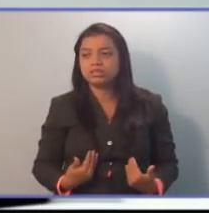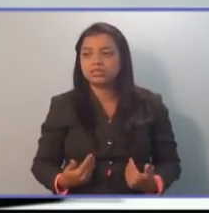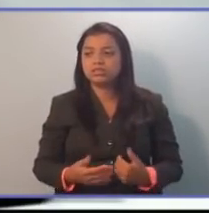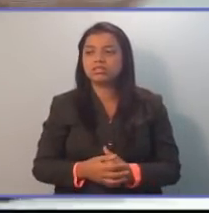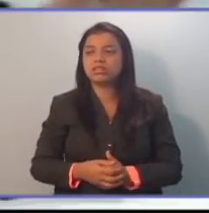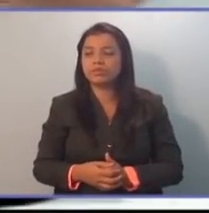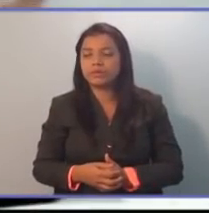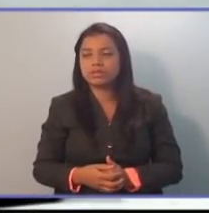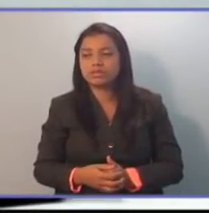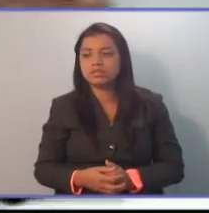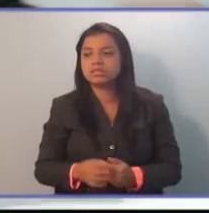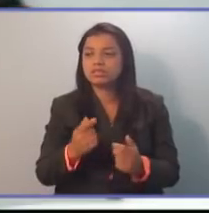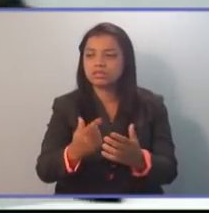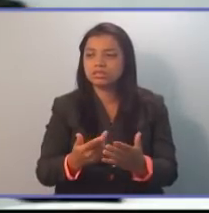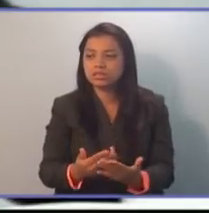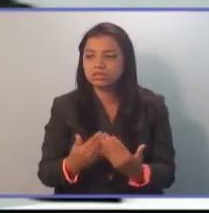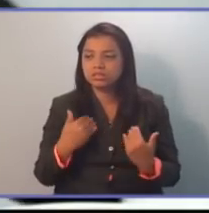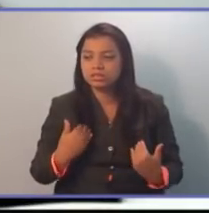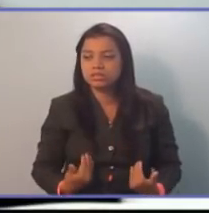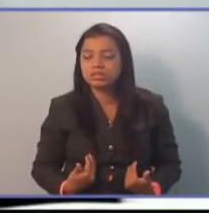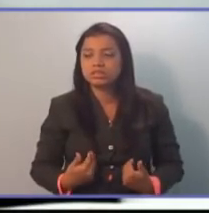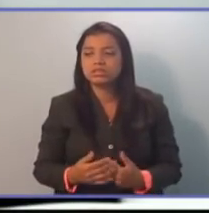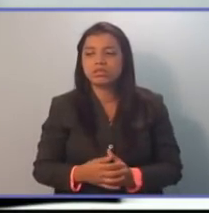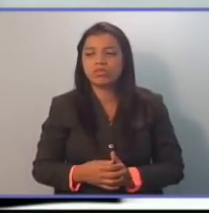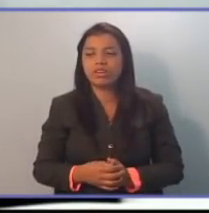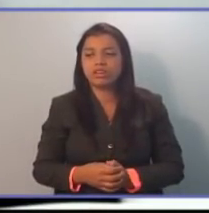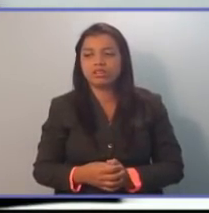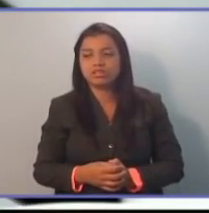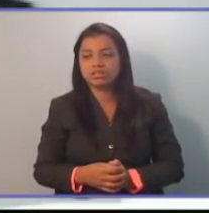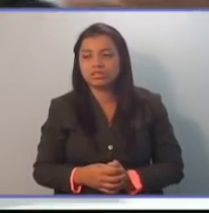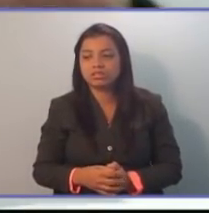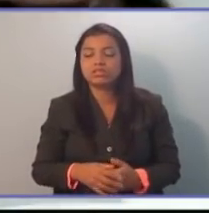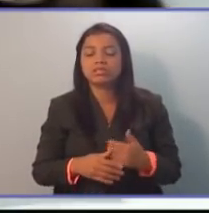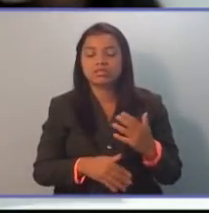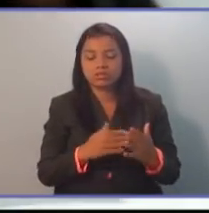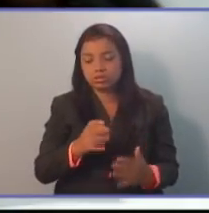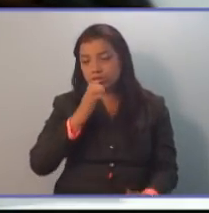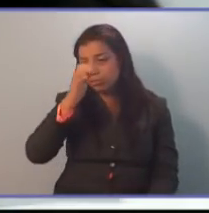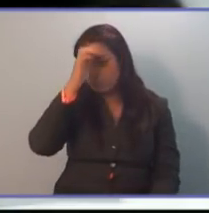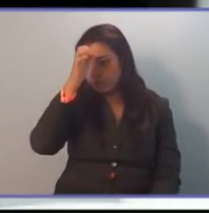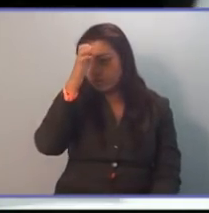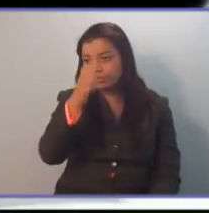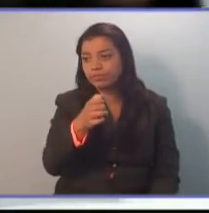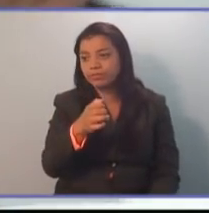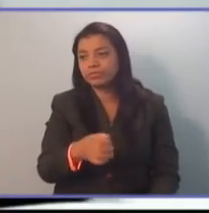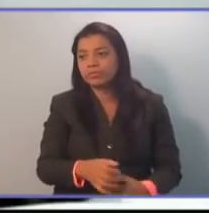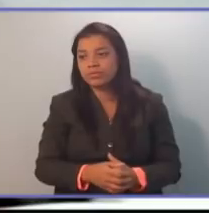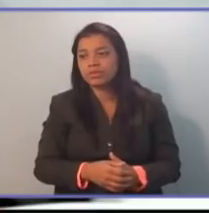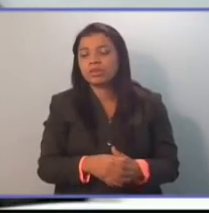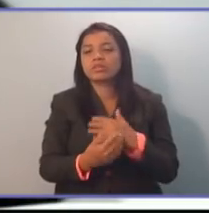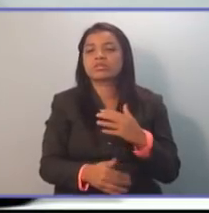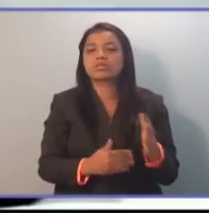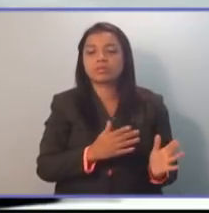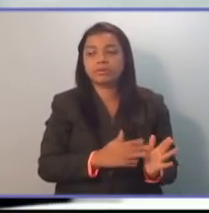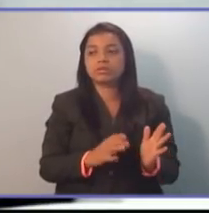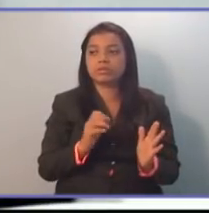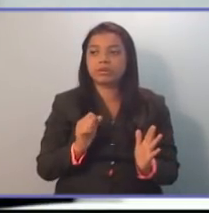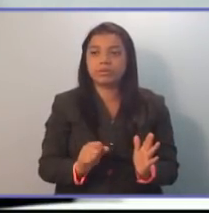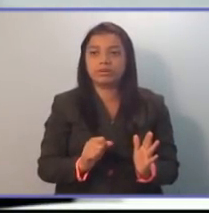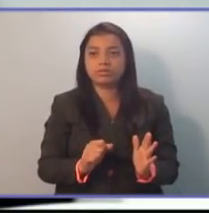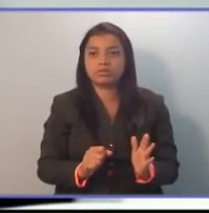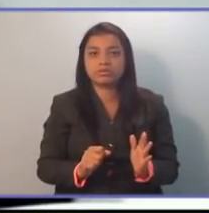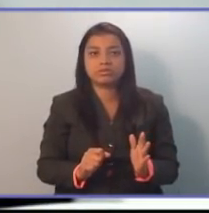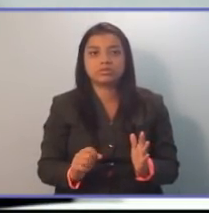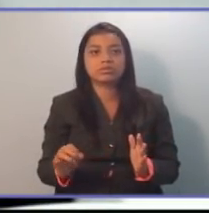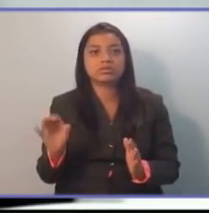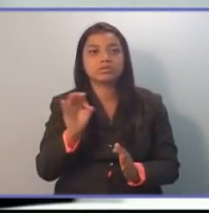derecho está ahí y nos dice qué es lo que hay que hacer. La ética va más allá. La ética es la que nos